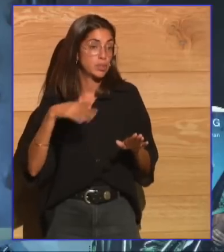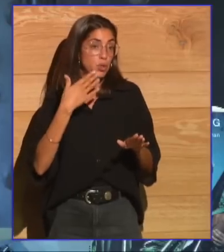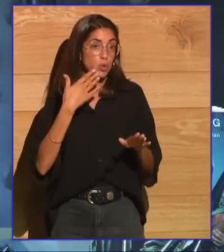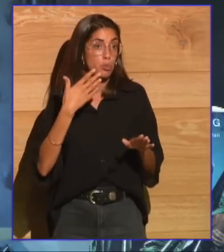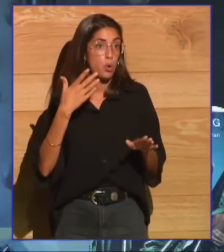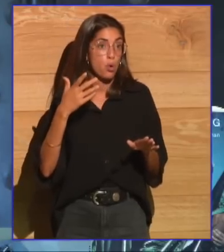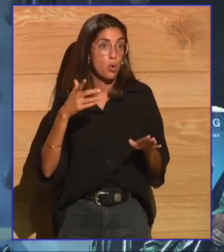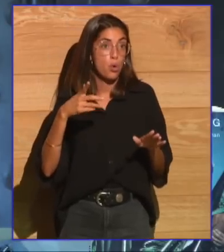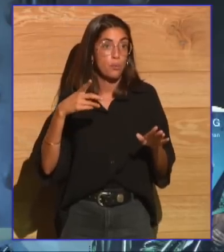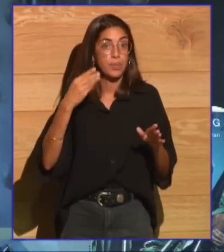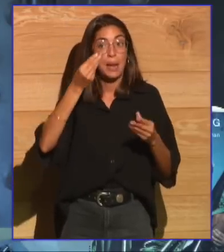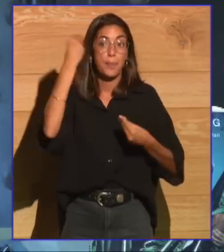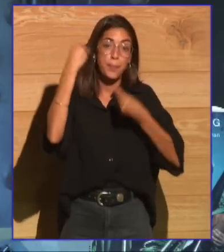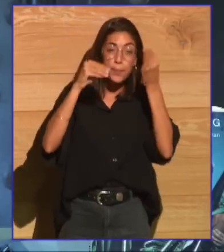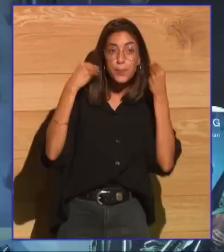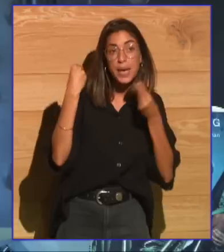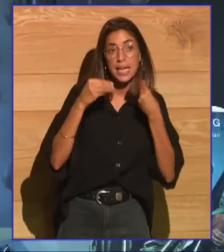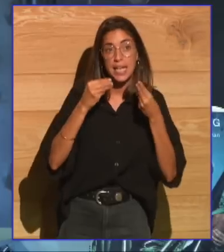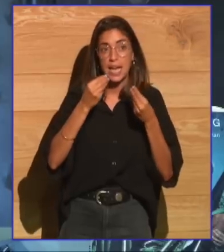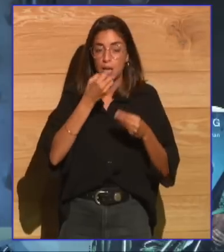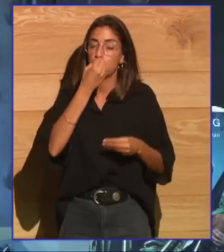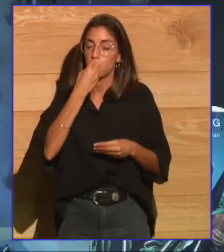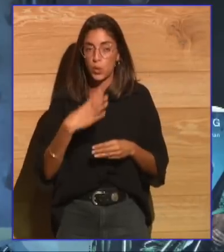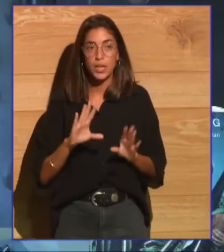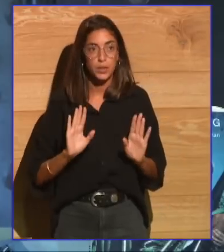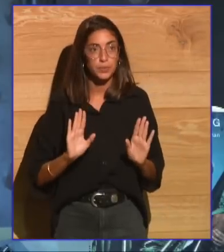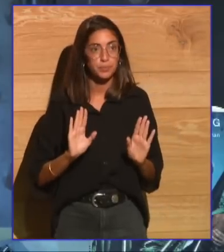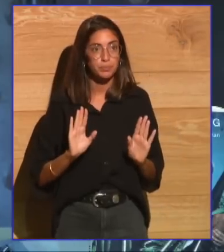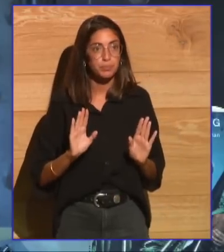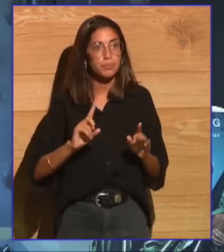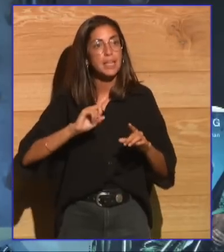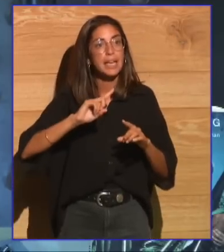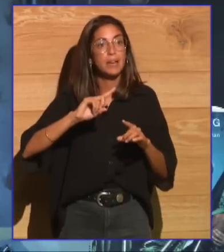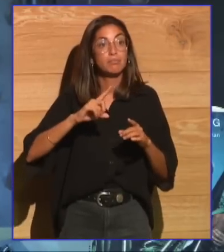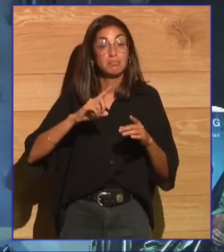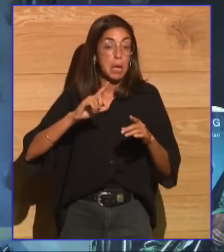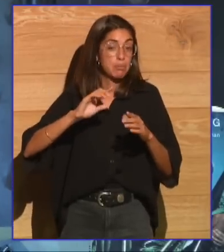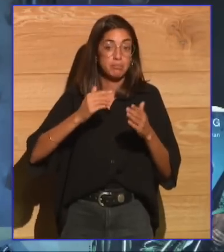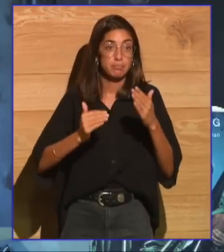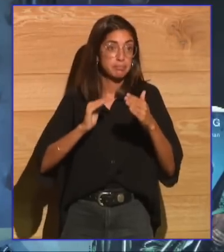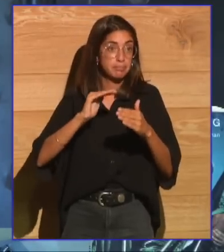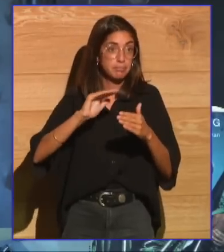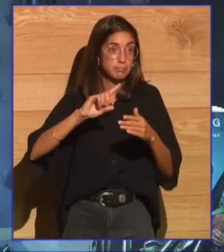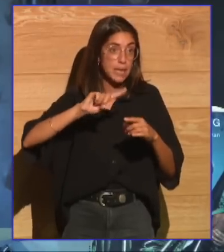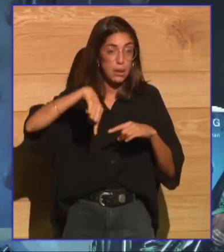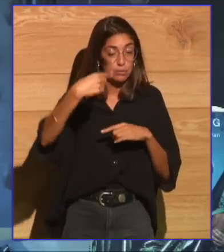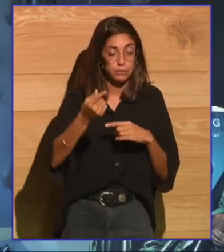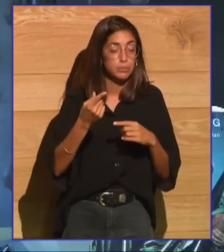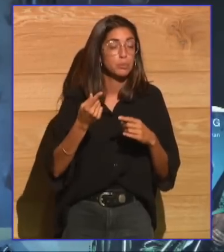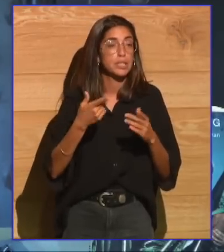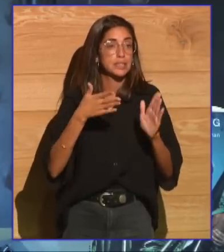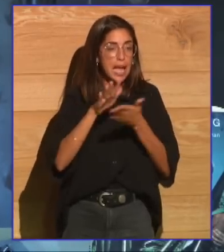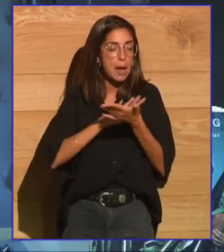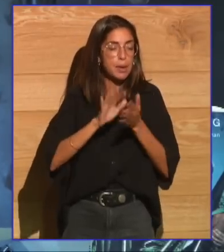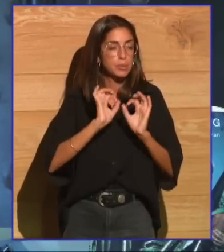de el maquillaje especial en fin hay otro que también podemos hablar de esto porque en ese universo están rick baker por un lado